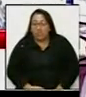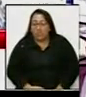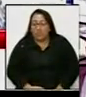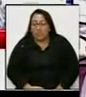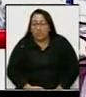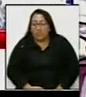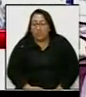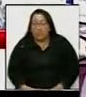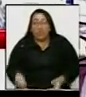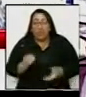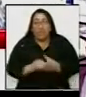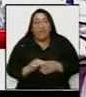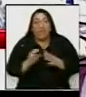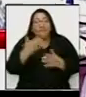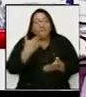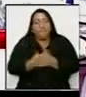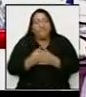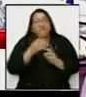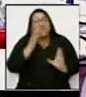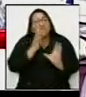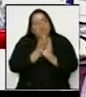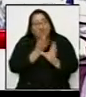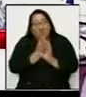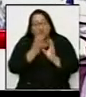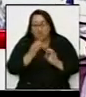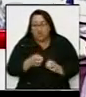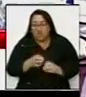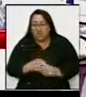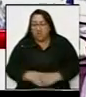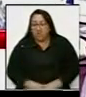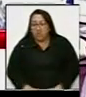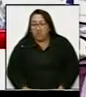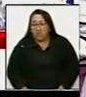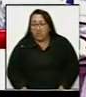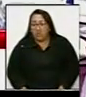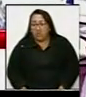deberían pasar esta prueba psicológica que ya se hace, y psiquiátrica, y